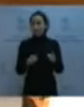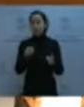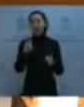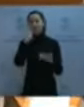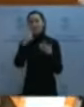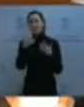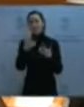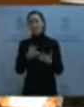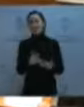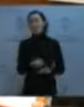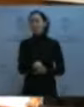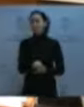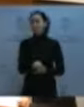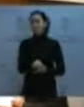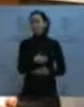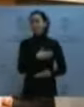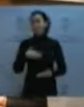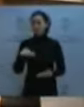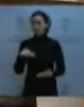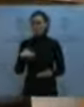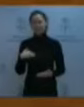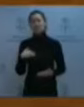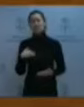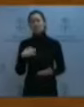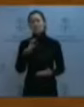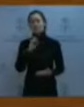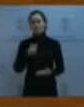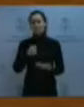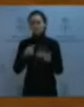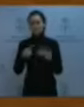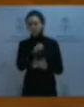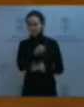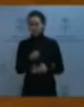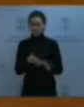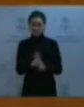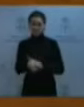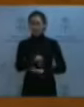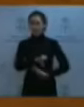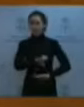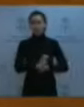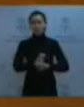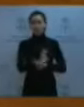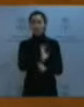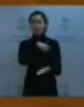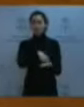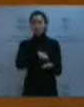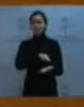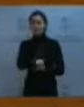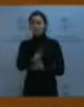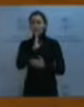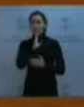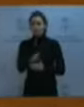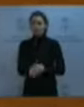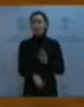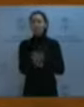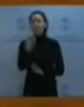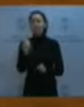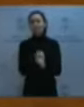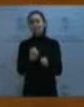este presupuesto. 0,6%. La Consejería de Infraestructuras es una consejería que tiene que hacer inversión directa, generar empleo, obra,